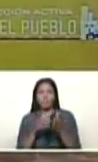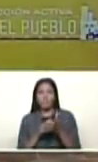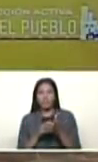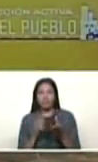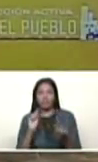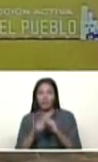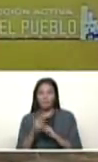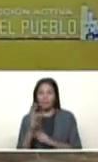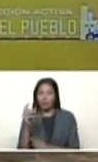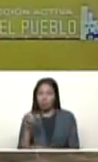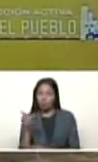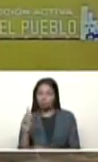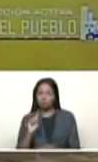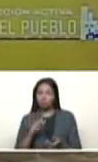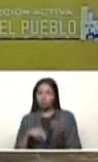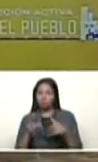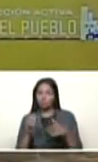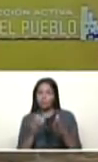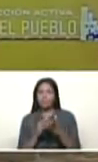el numerito.